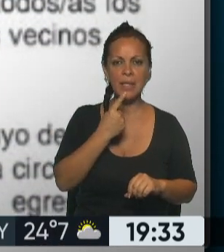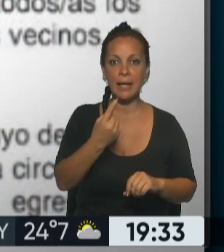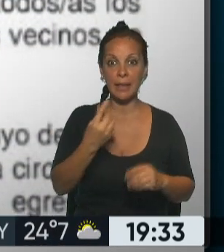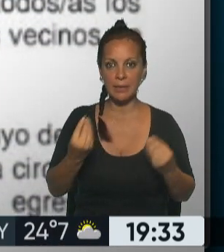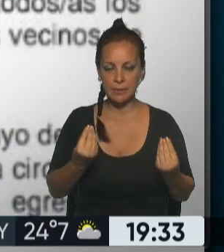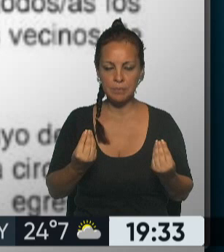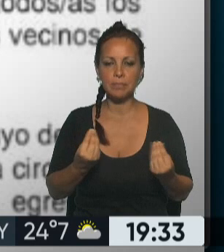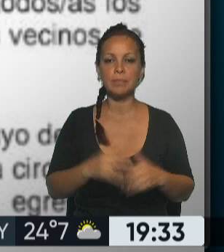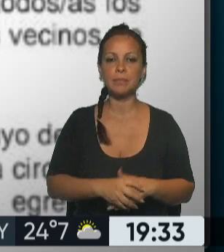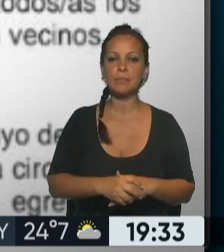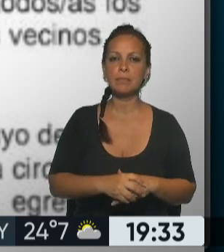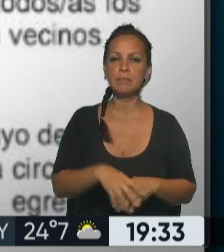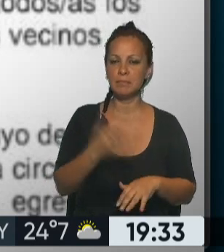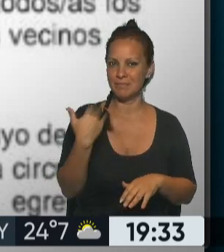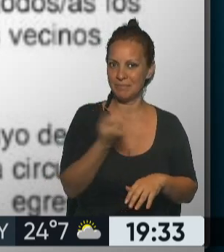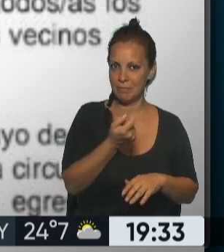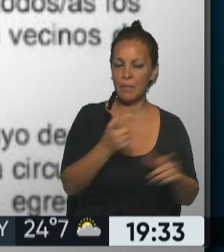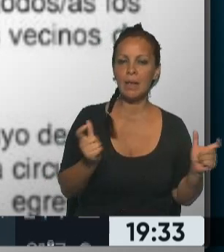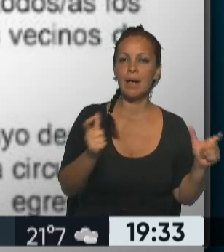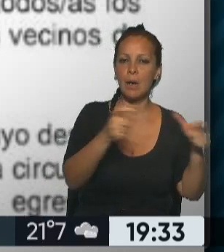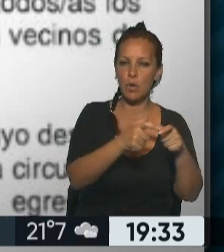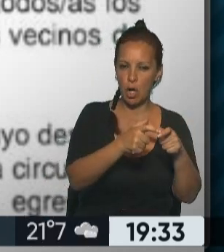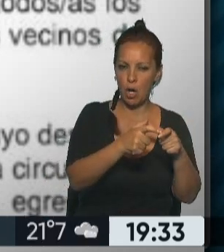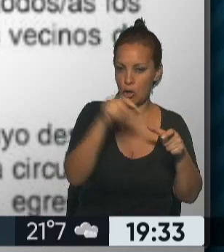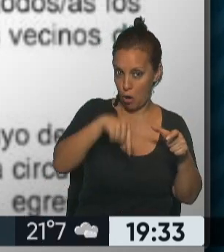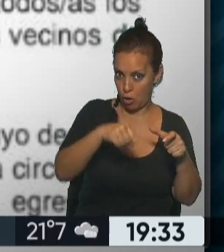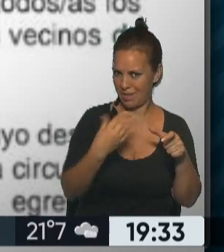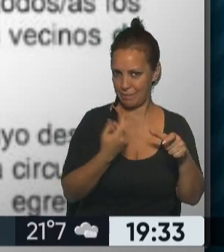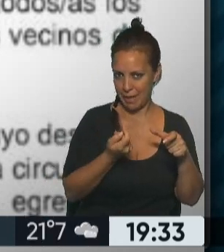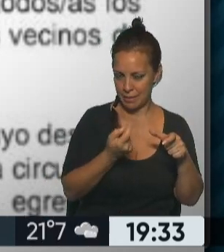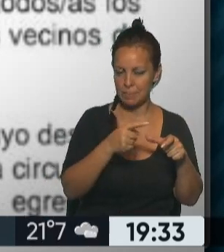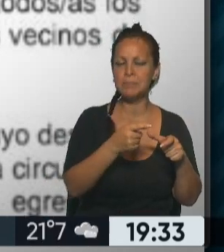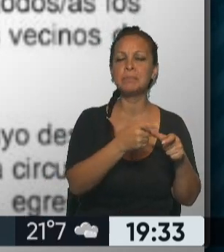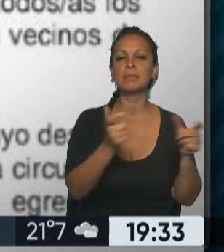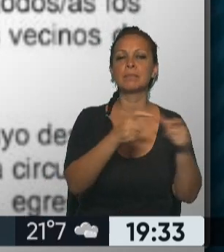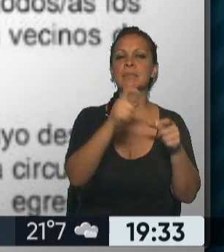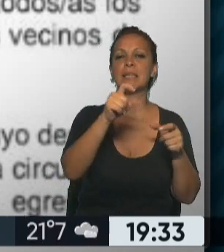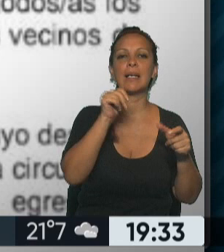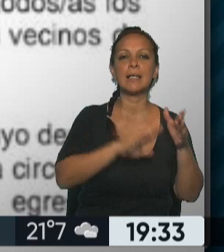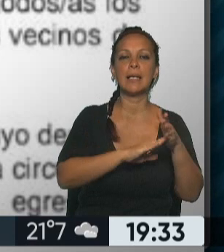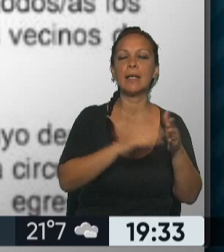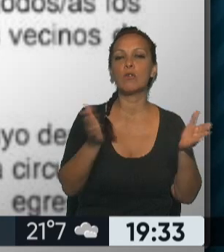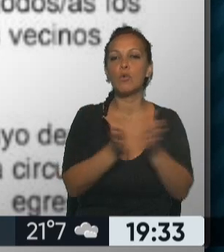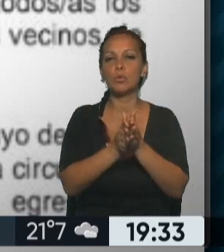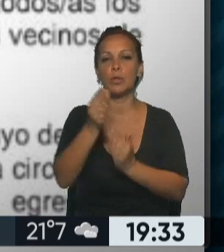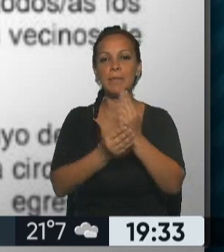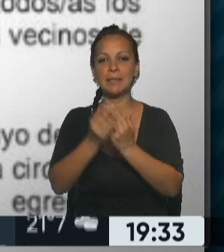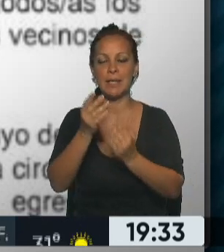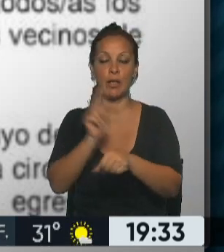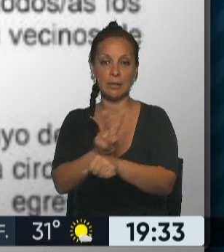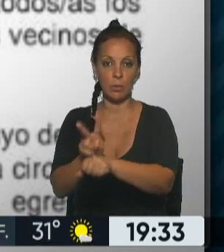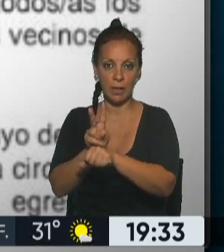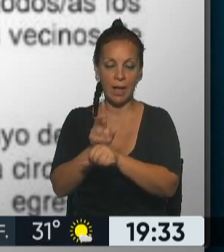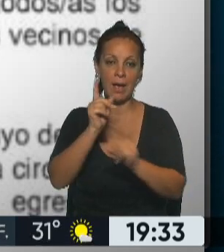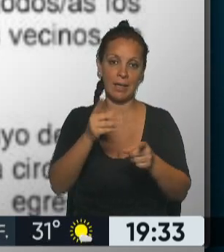ratito que cuenta de una reunión que mantuvo hoy la central sindical con autoridades del Ministerio de Seguridad y de la Policía de la Ciudad Autónoma